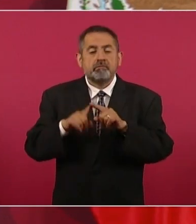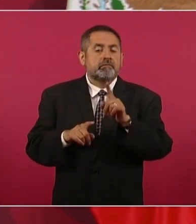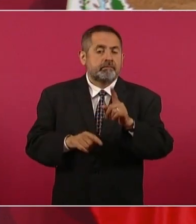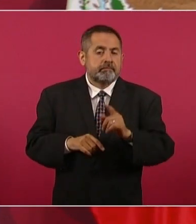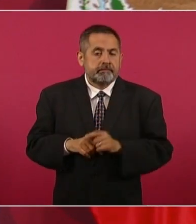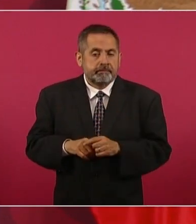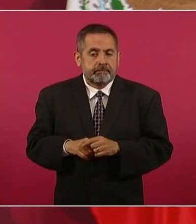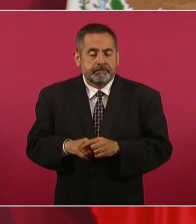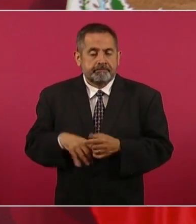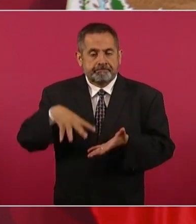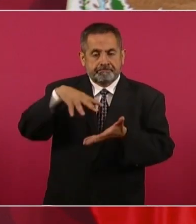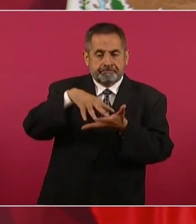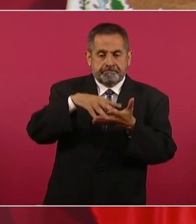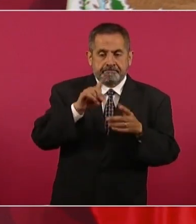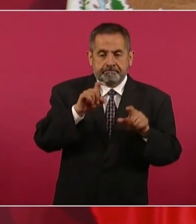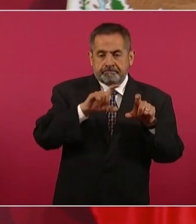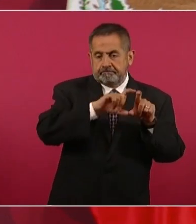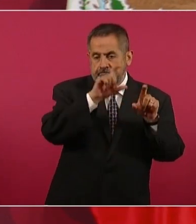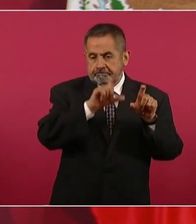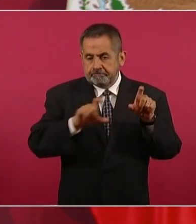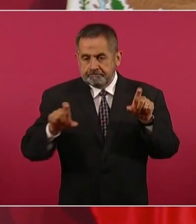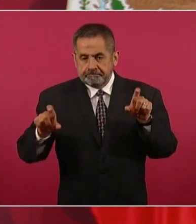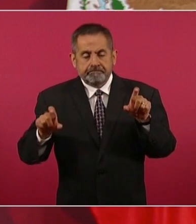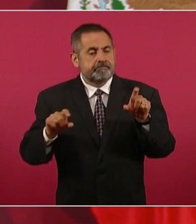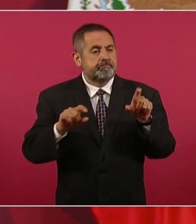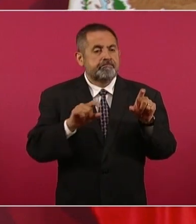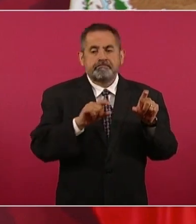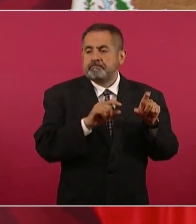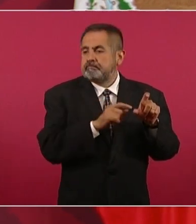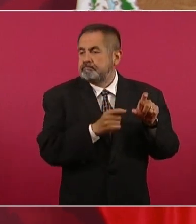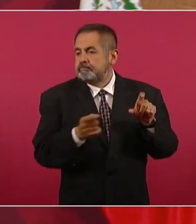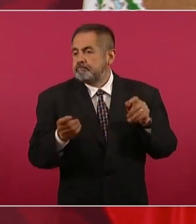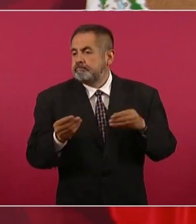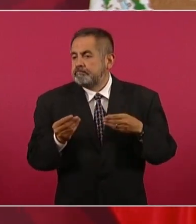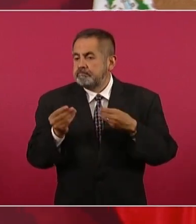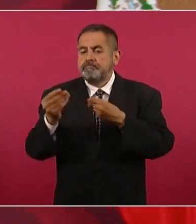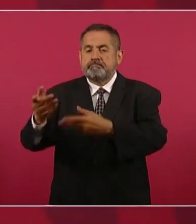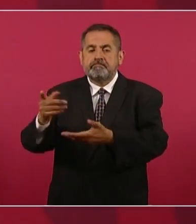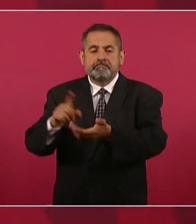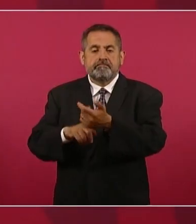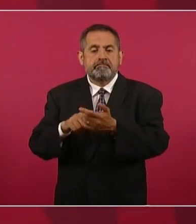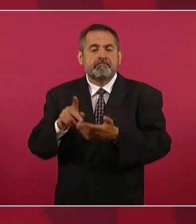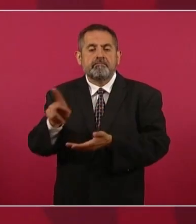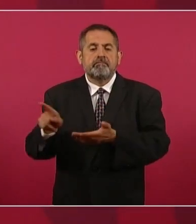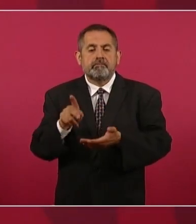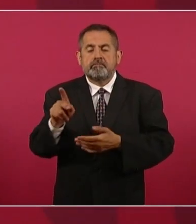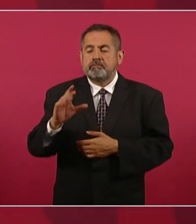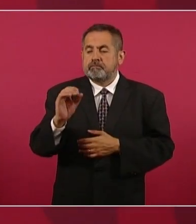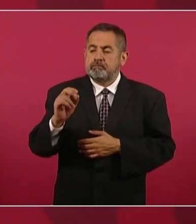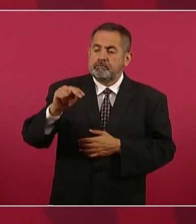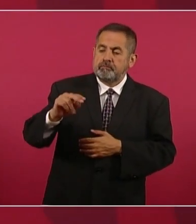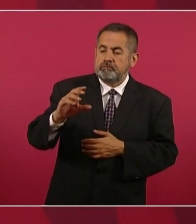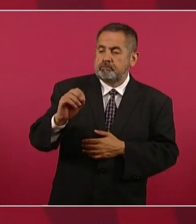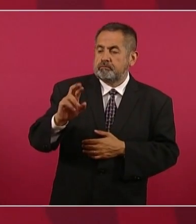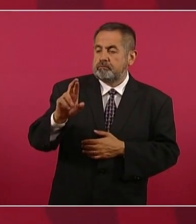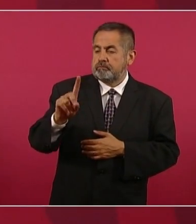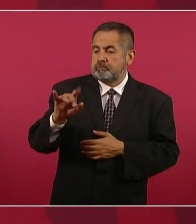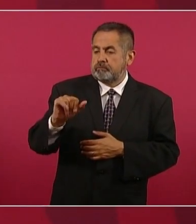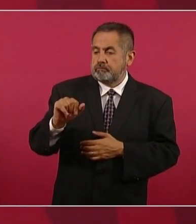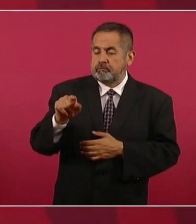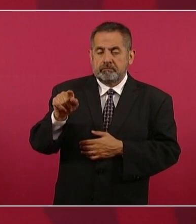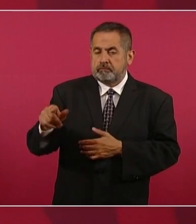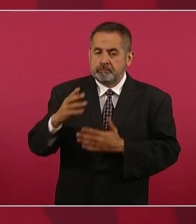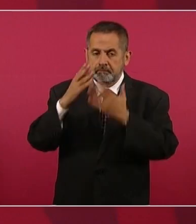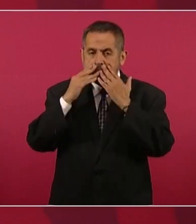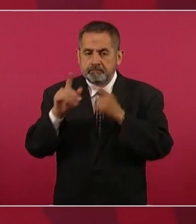un acueducto para llevar el agua a Concordia, Sinaloa, que no tienen agua. Así